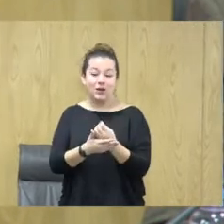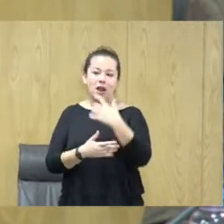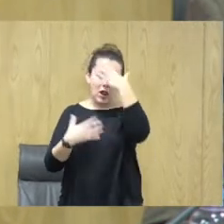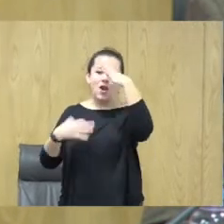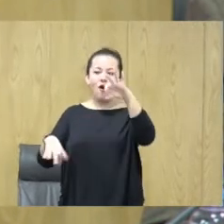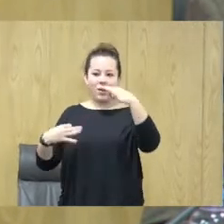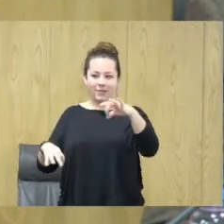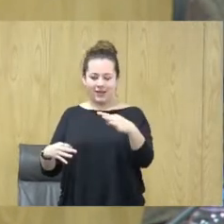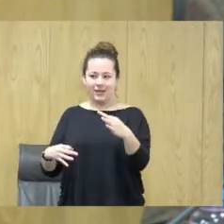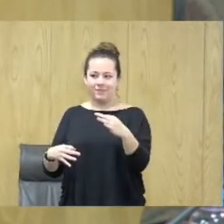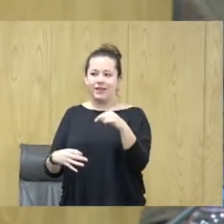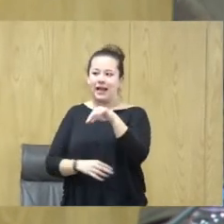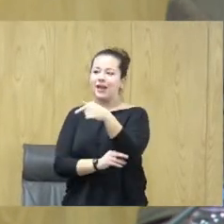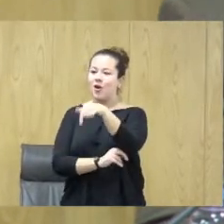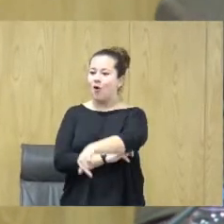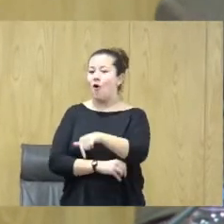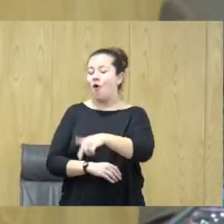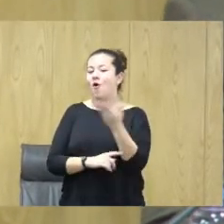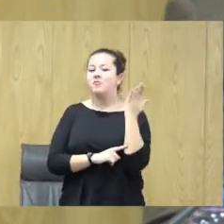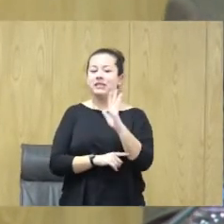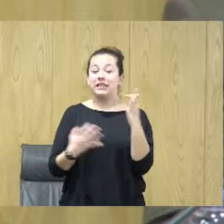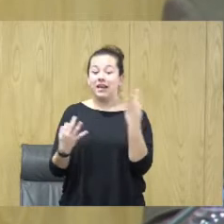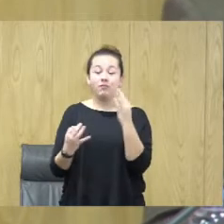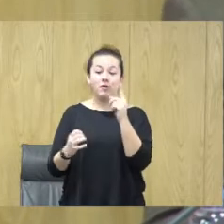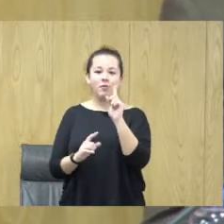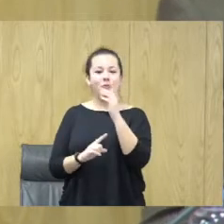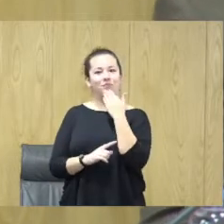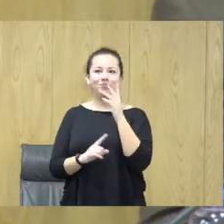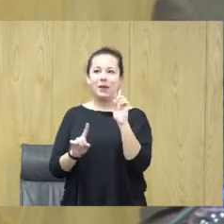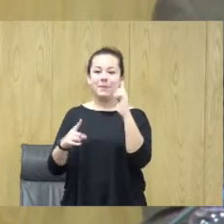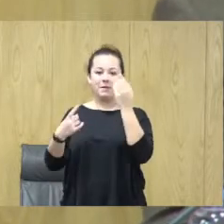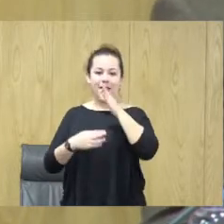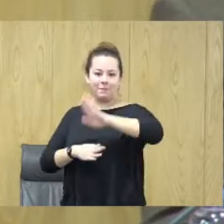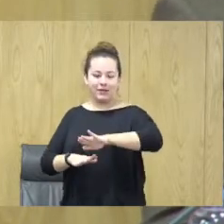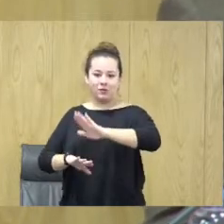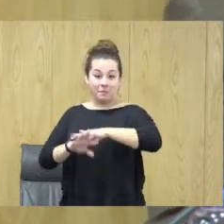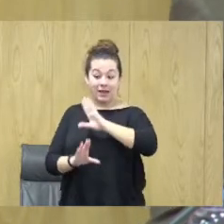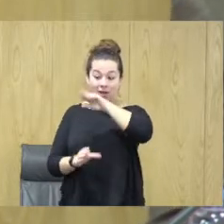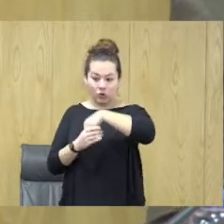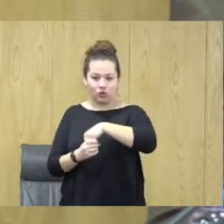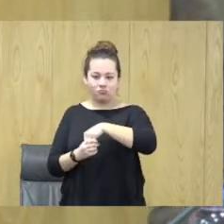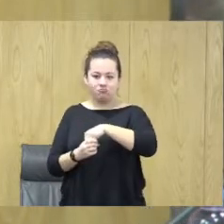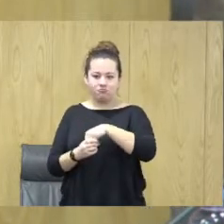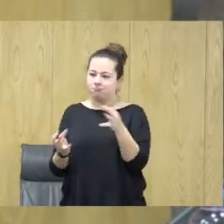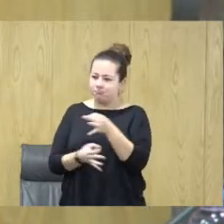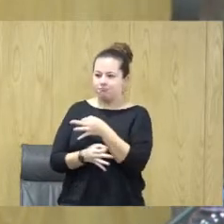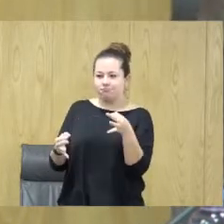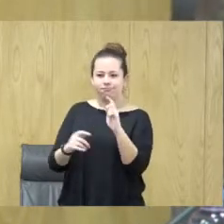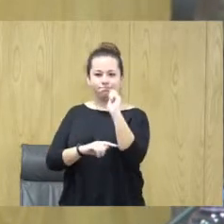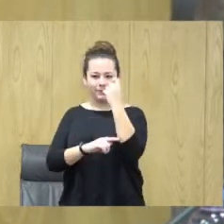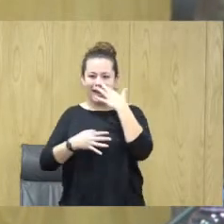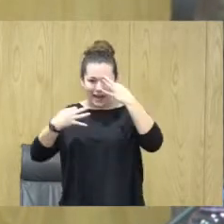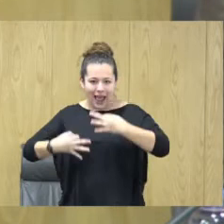lógicamente, lo que aquí hoy se presenta es el primer paso para que esa inclusión sea efectiva y